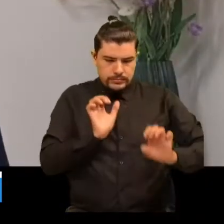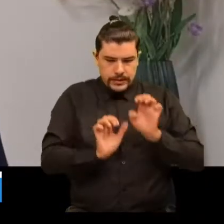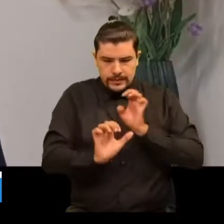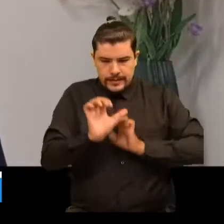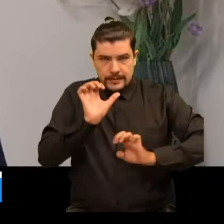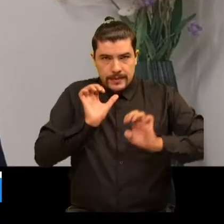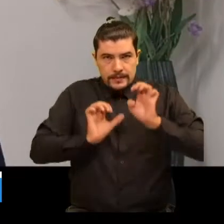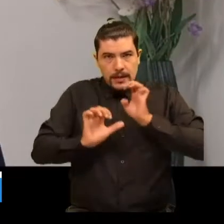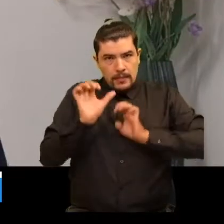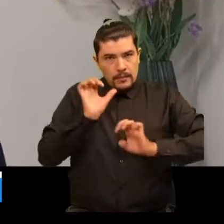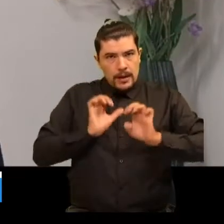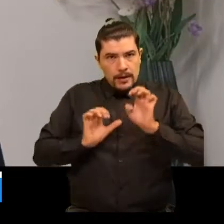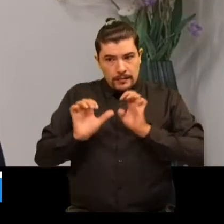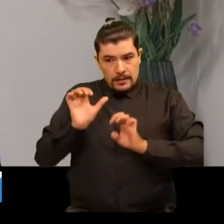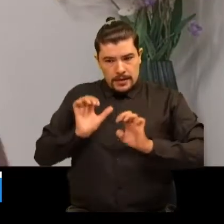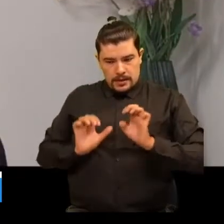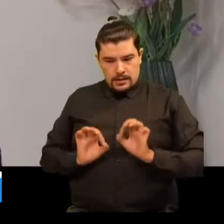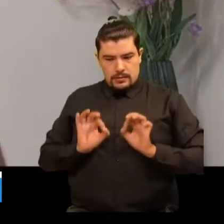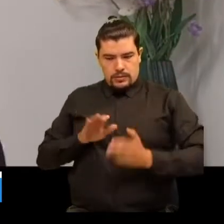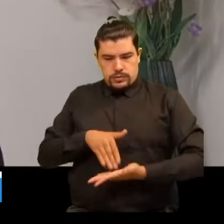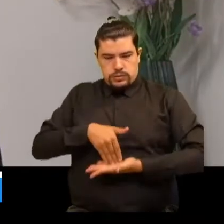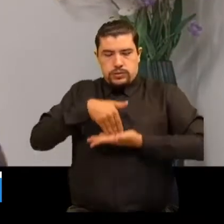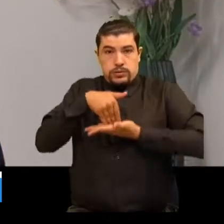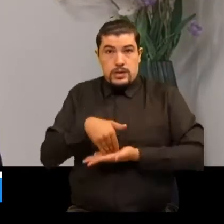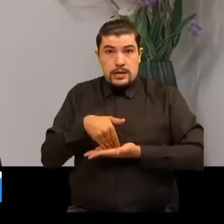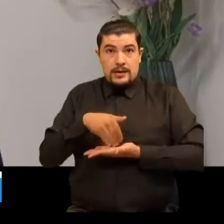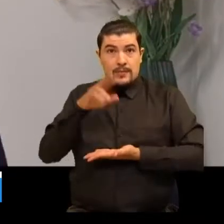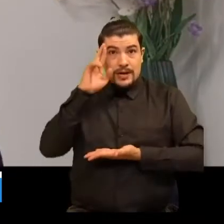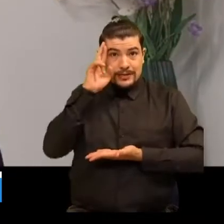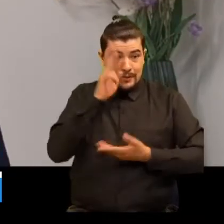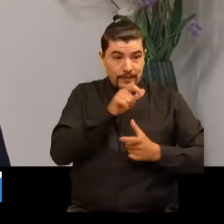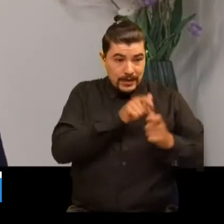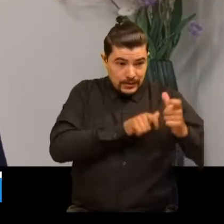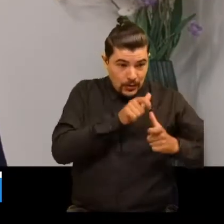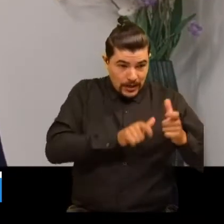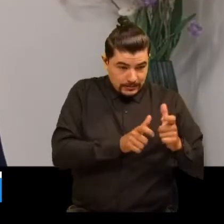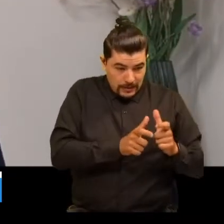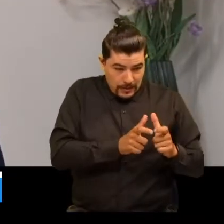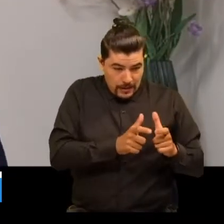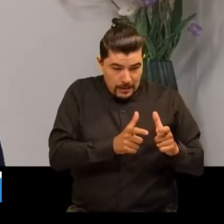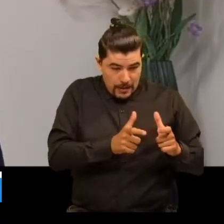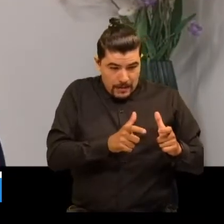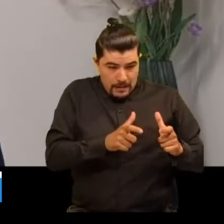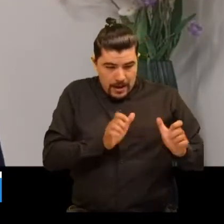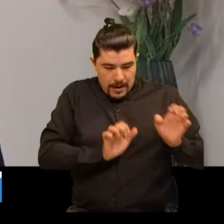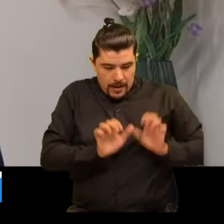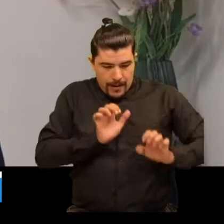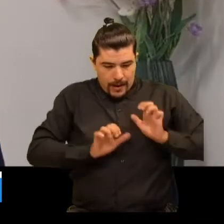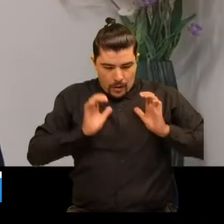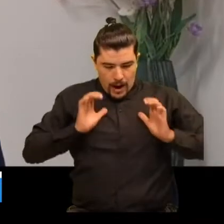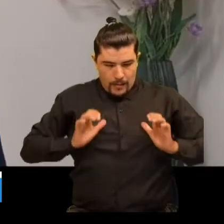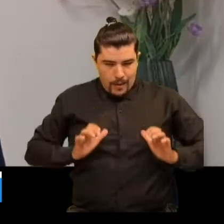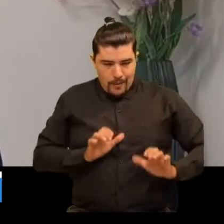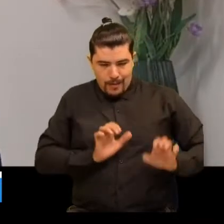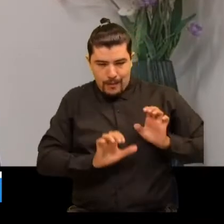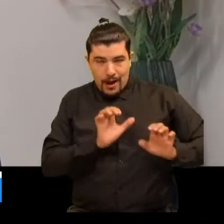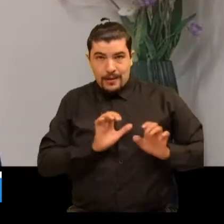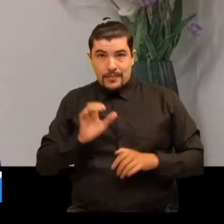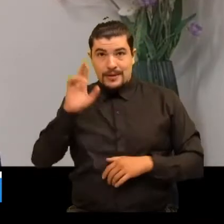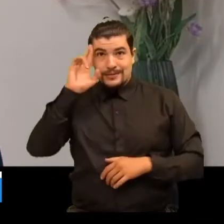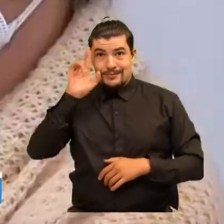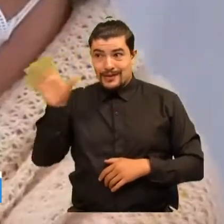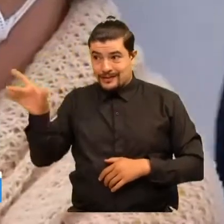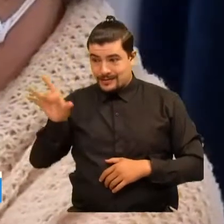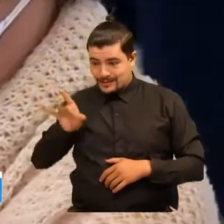enfermedad y la medida que se vayan aumentando estas defensas, la probabilidad de que una persona que